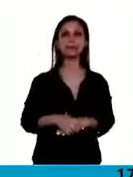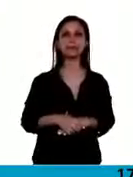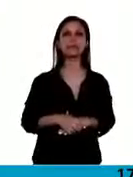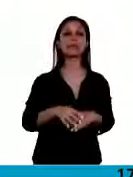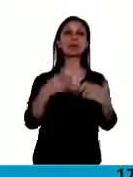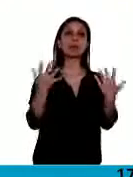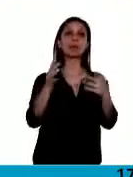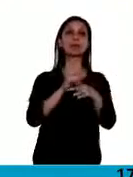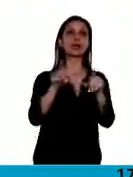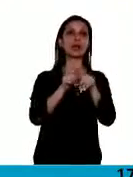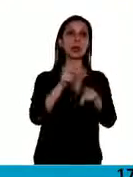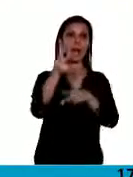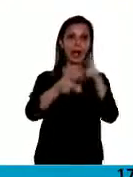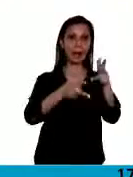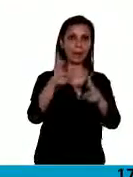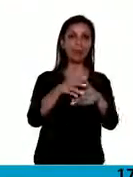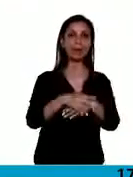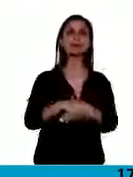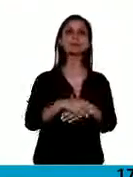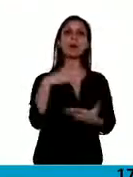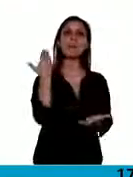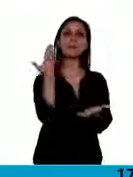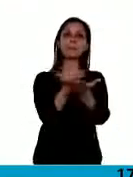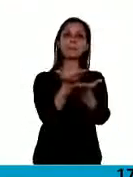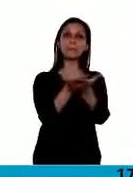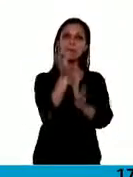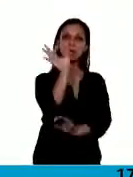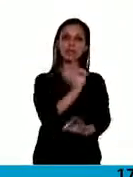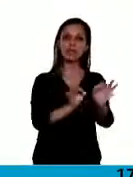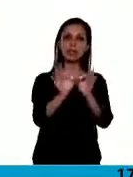decía, presentamos el proyecto